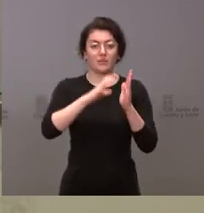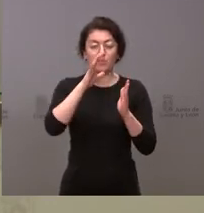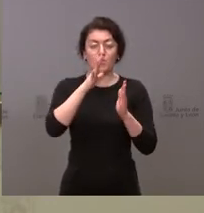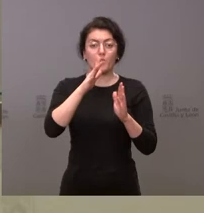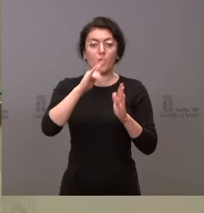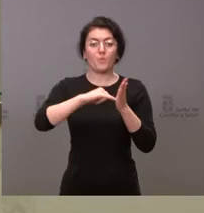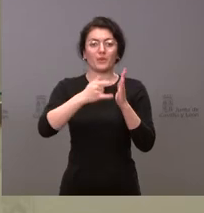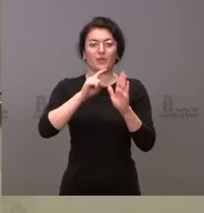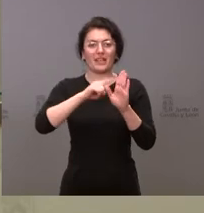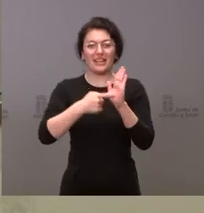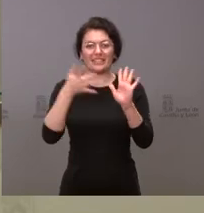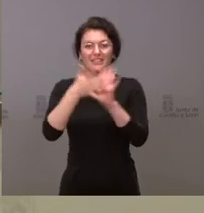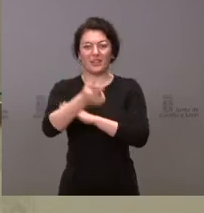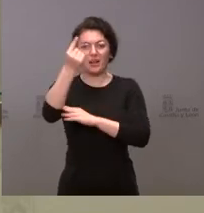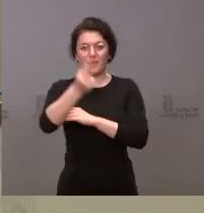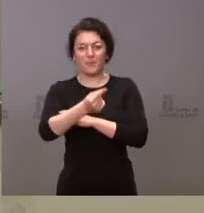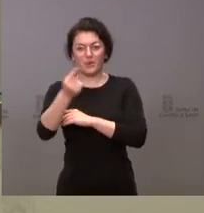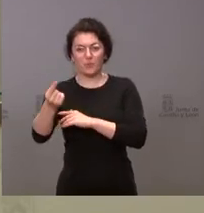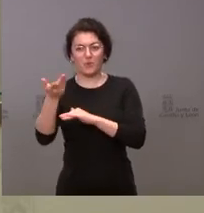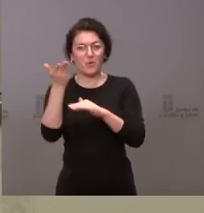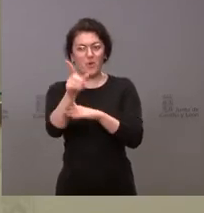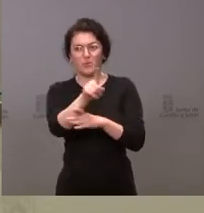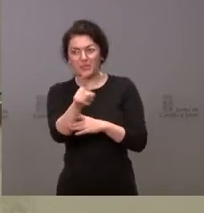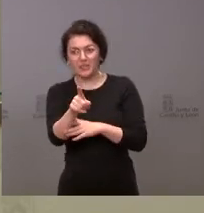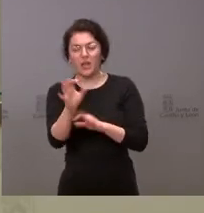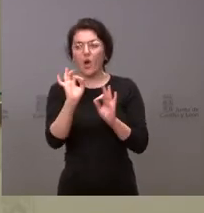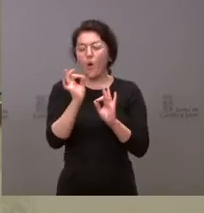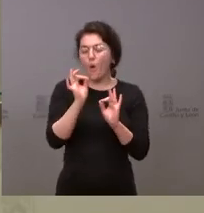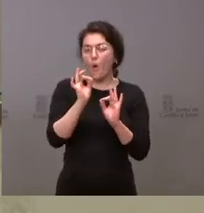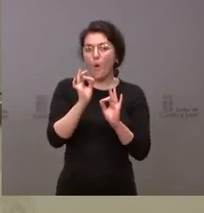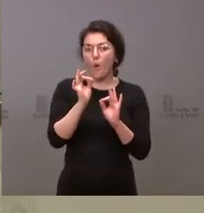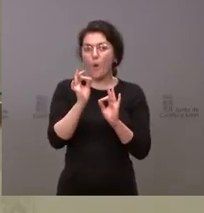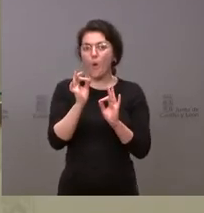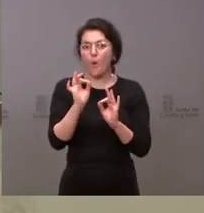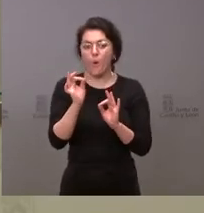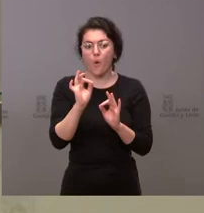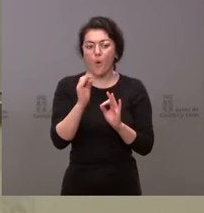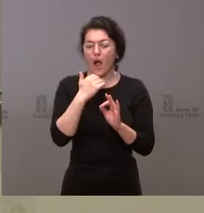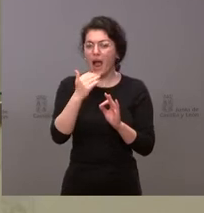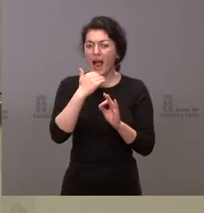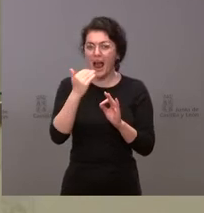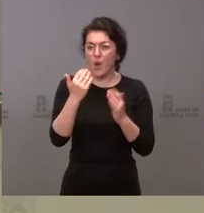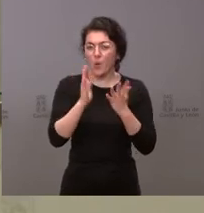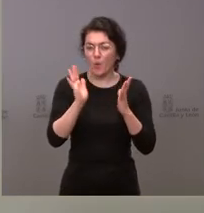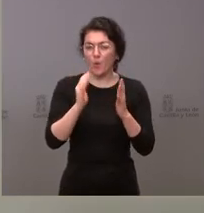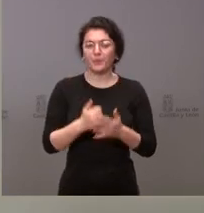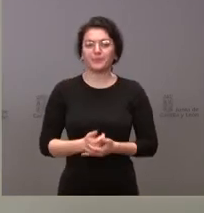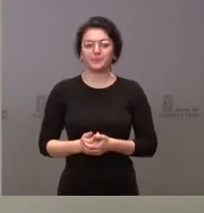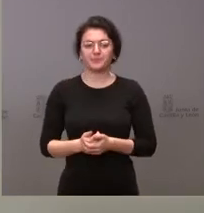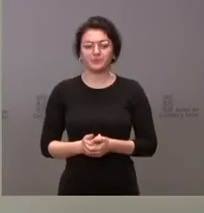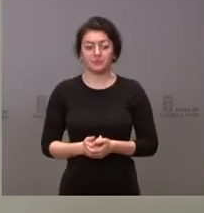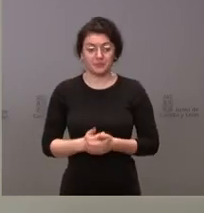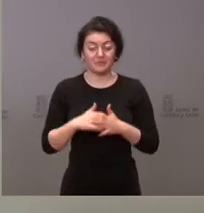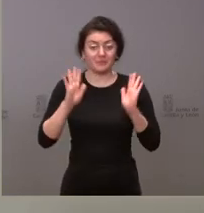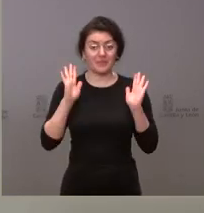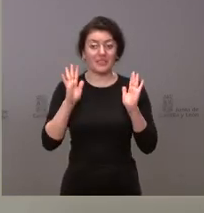presentar los presupuestos o no necesariamente o como algunas veces las medias de acompañamiento bueno eso es lo que